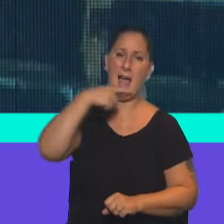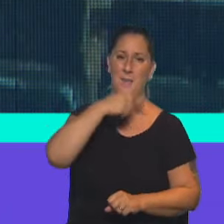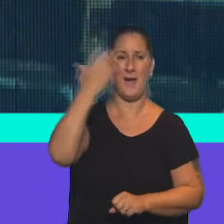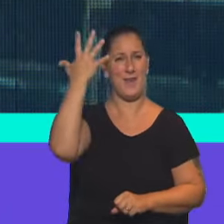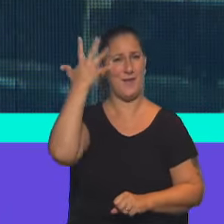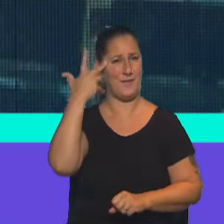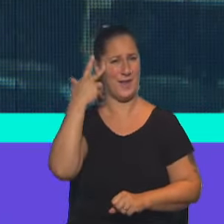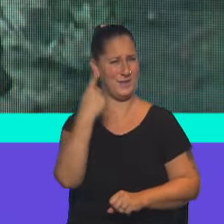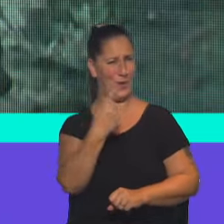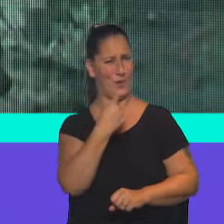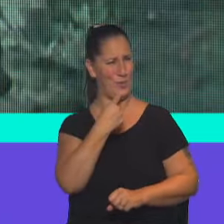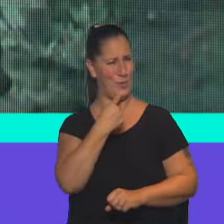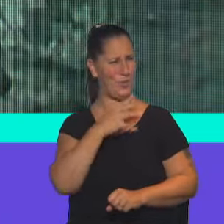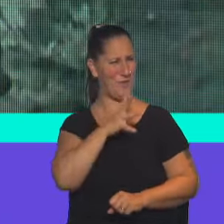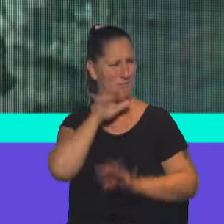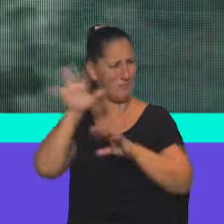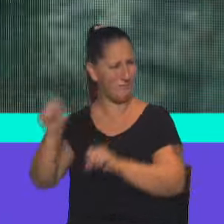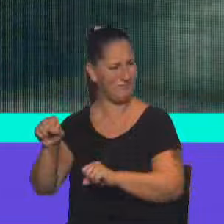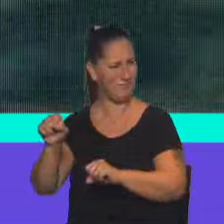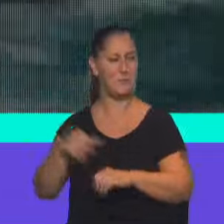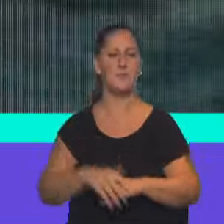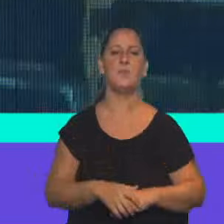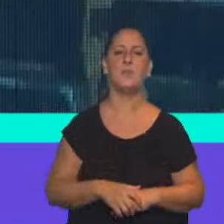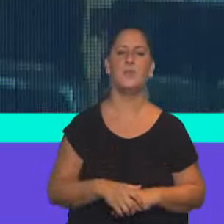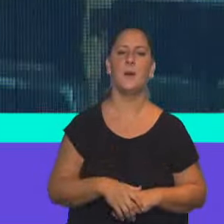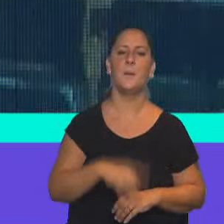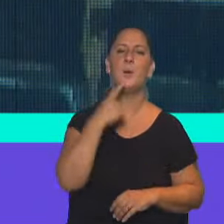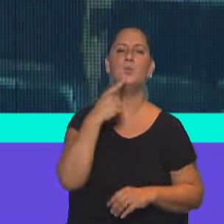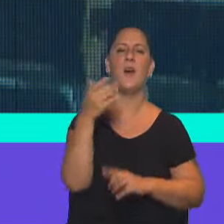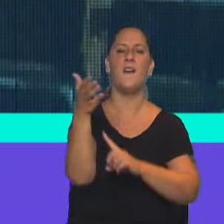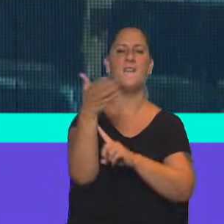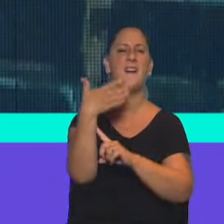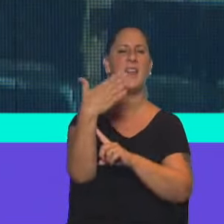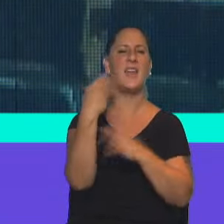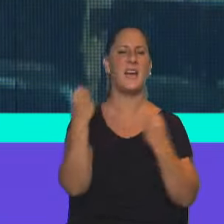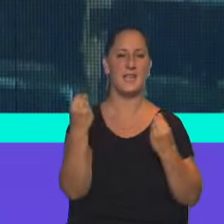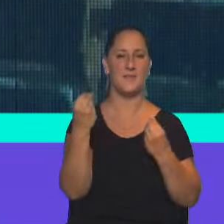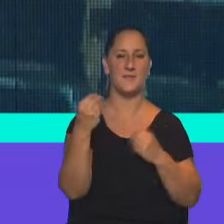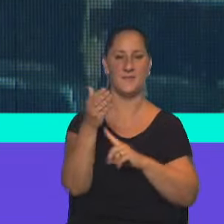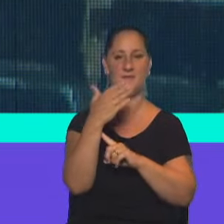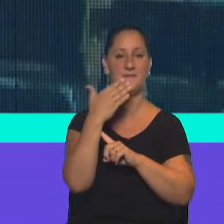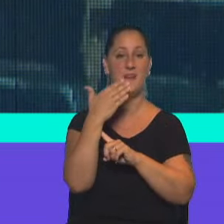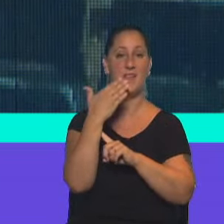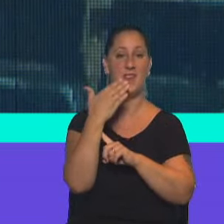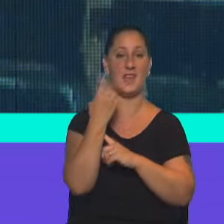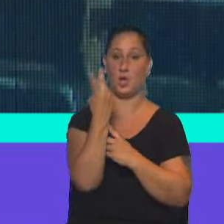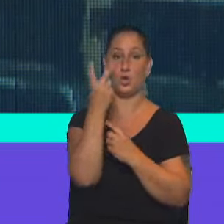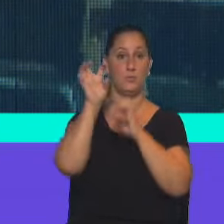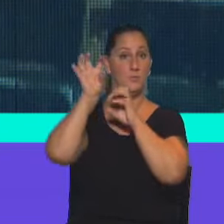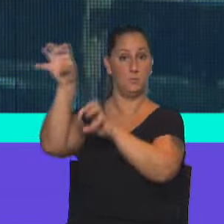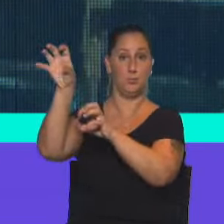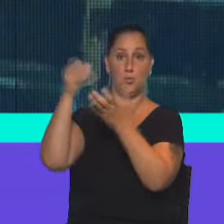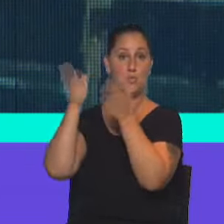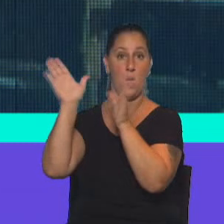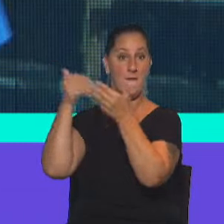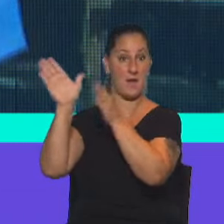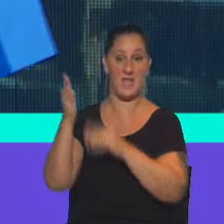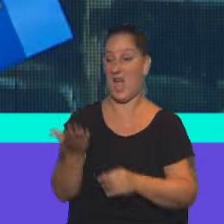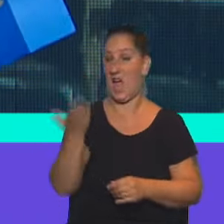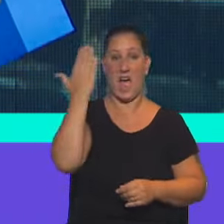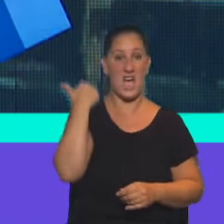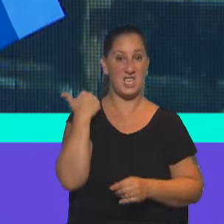para cerrar que son senderistas estas banderas son justamente las banderas de estas dos repúblicas autoproclamadas desde a